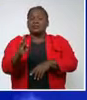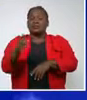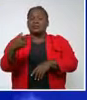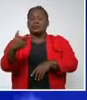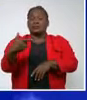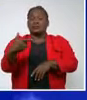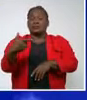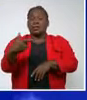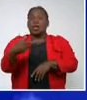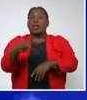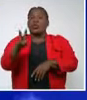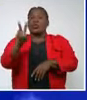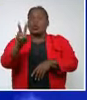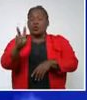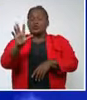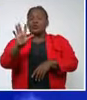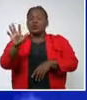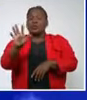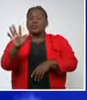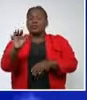con